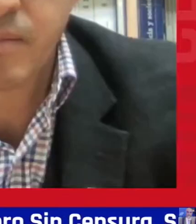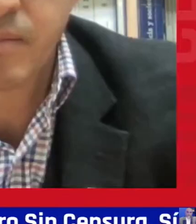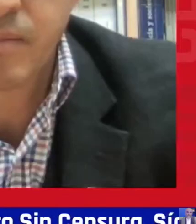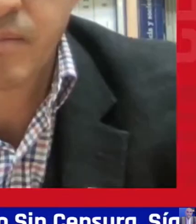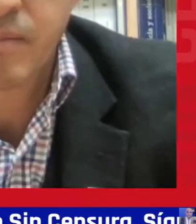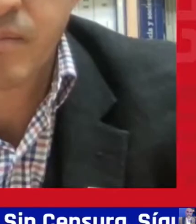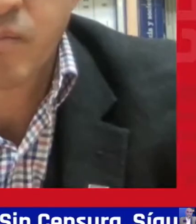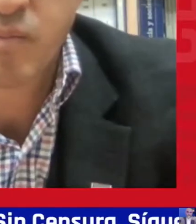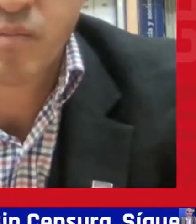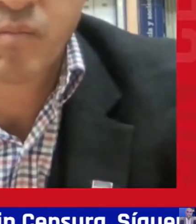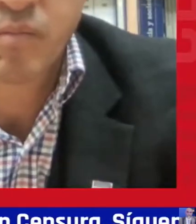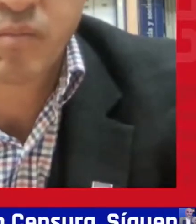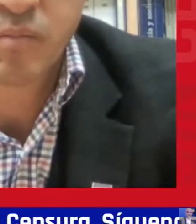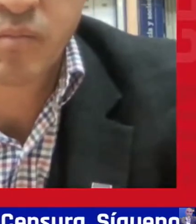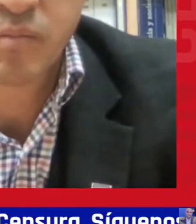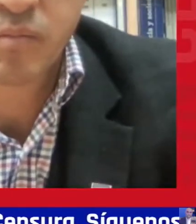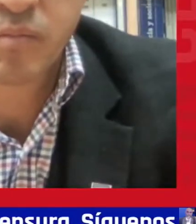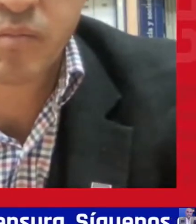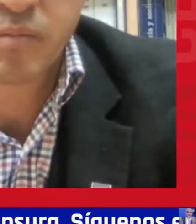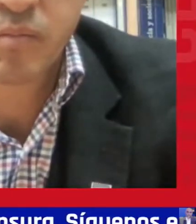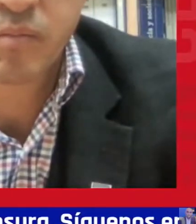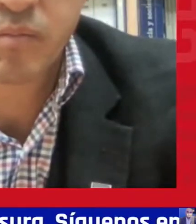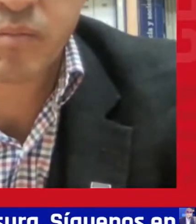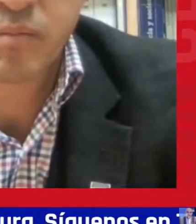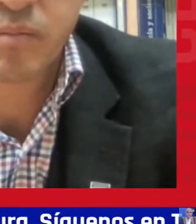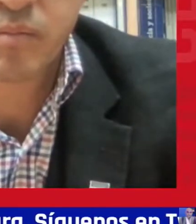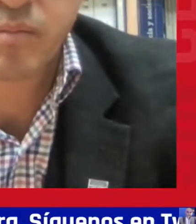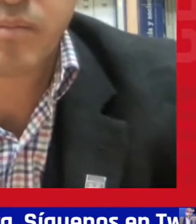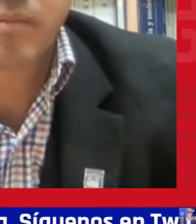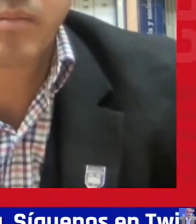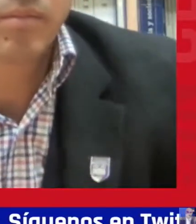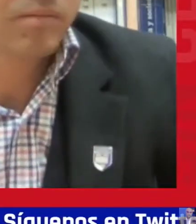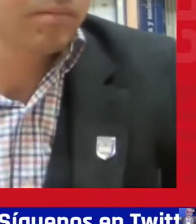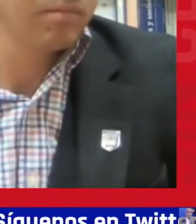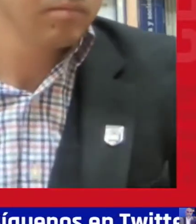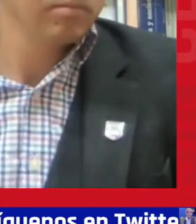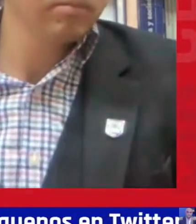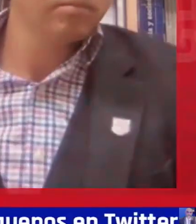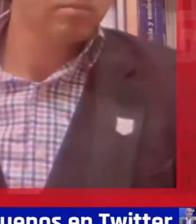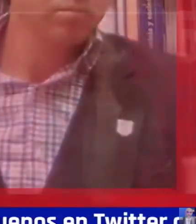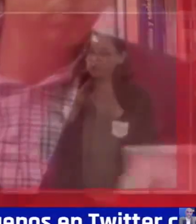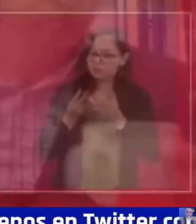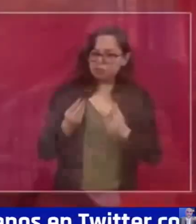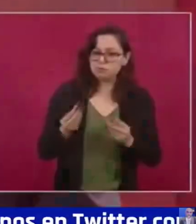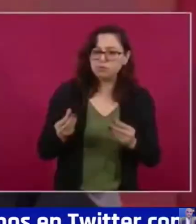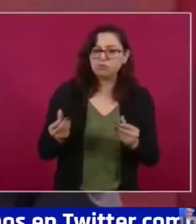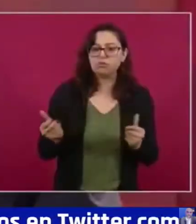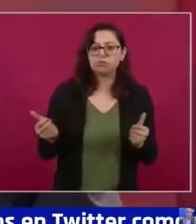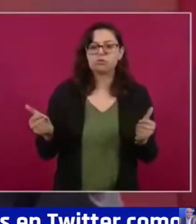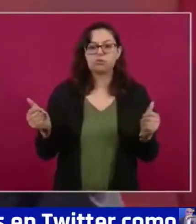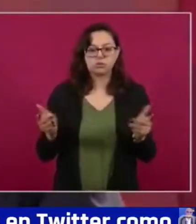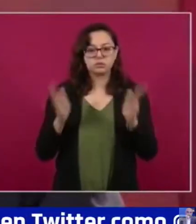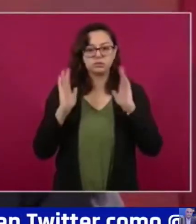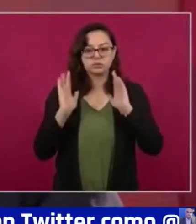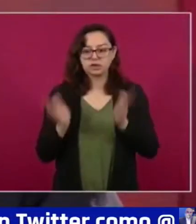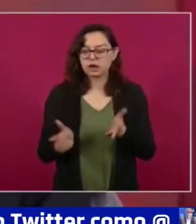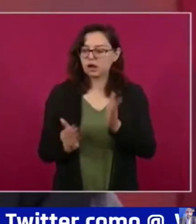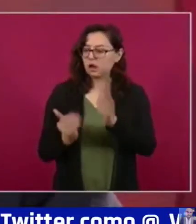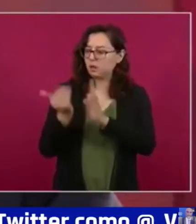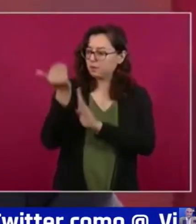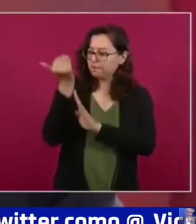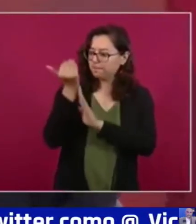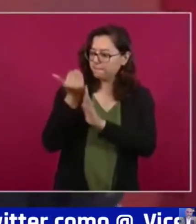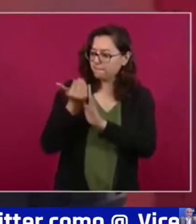Doctor, déjame rescatar las declaraciones del presidente Andrés Manuel López Obrador hace un rato en Palacio Nacional en la